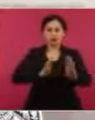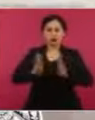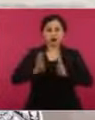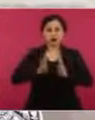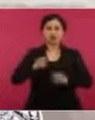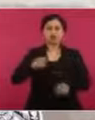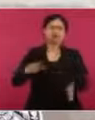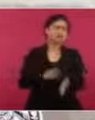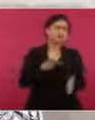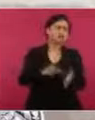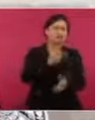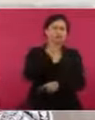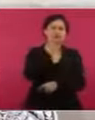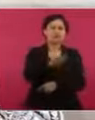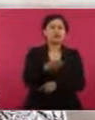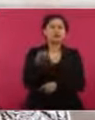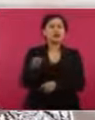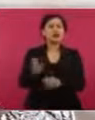surgió